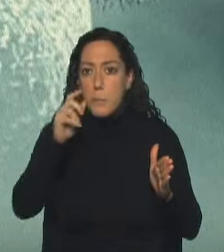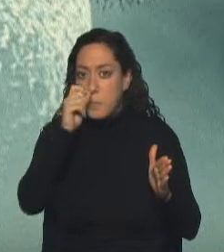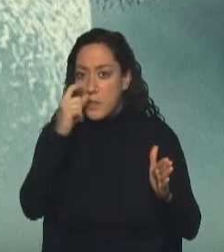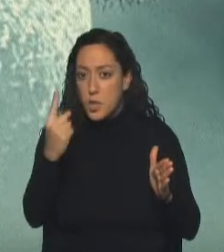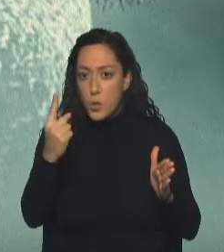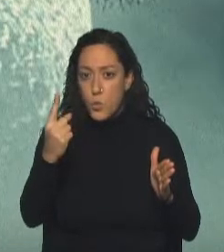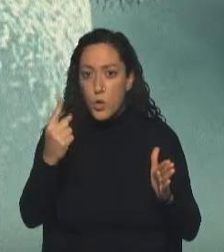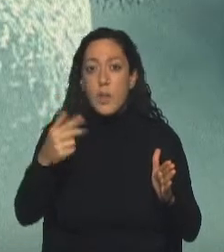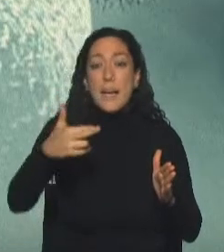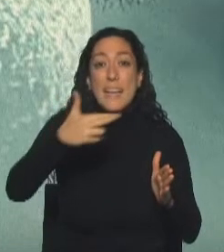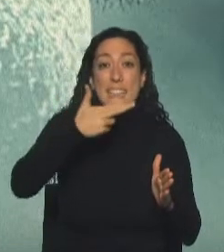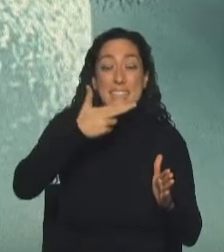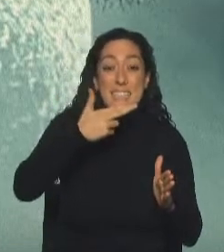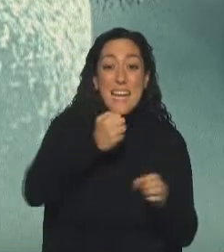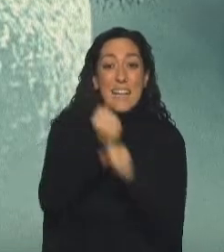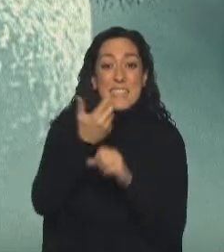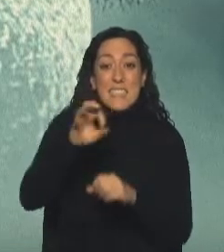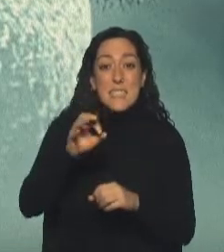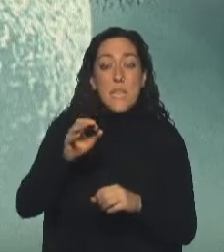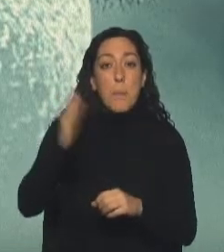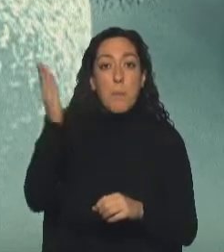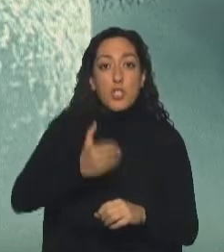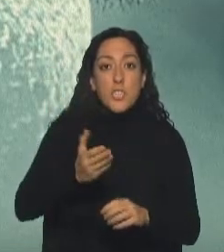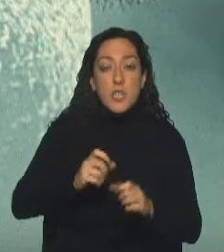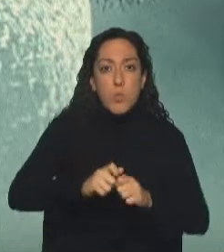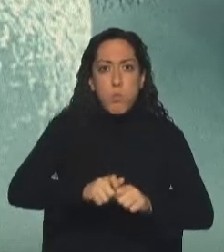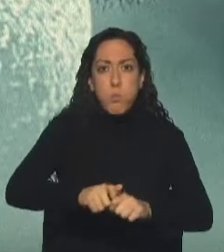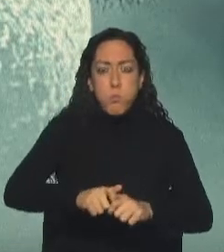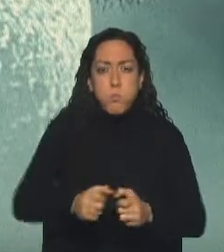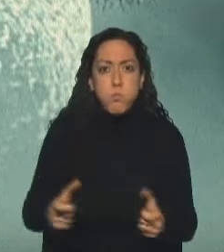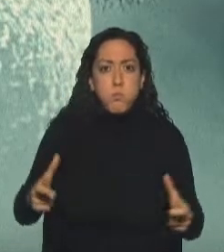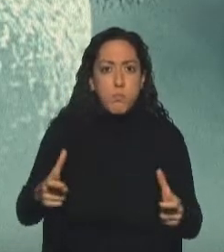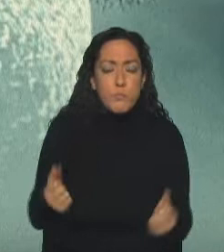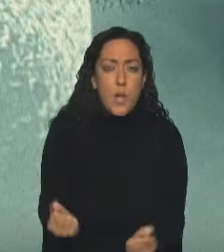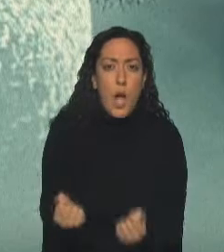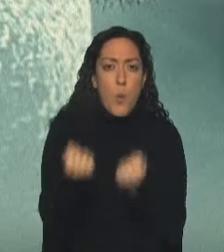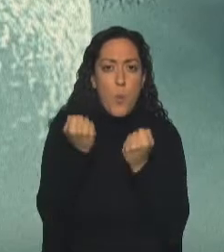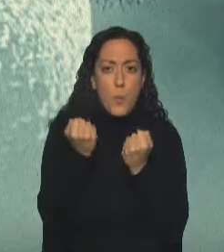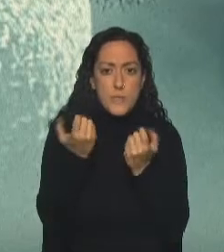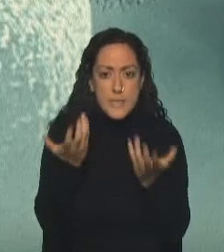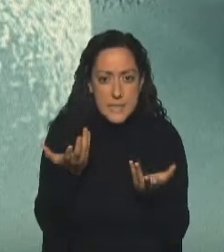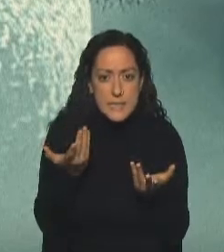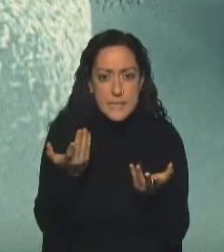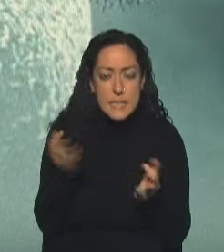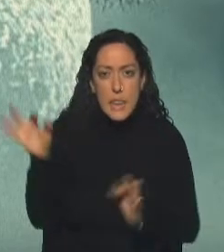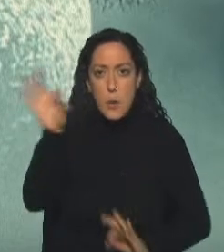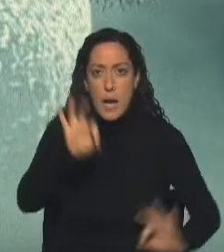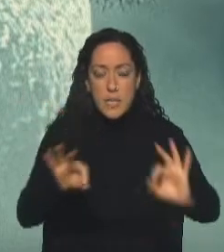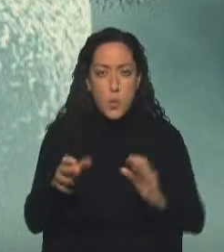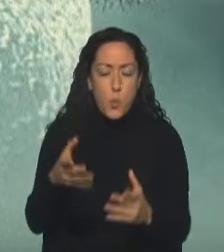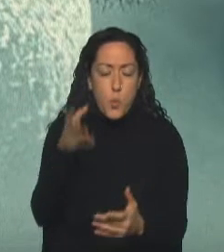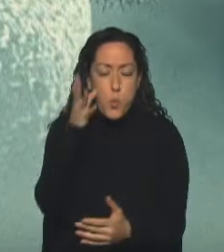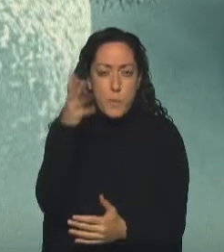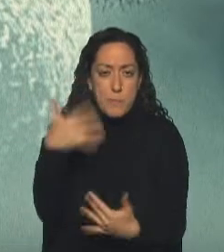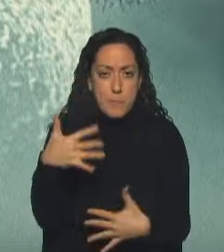del 17 al 60% en ciertas bacterias resistentes no en todas pero sí en alto cuántico